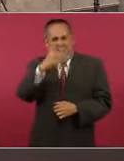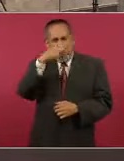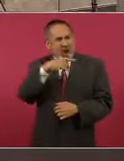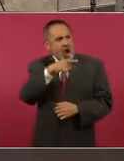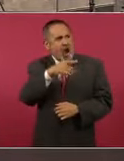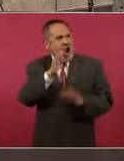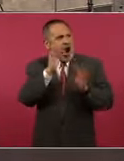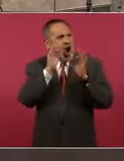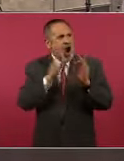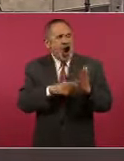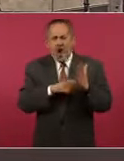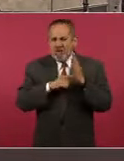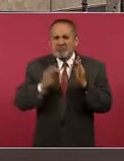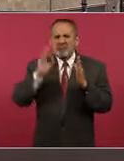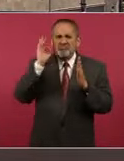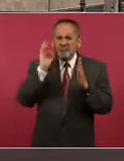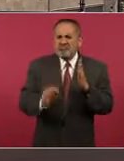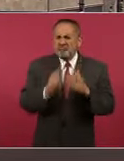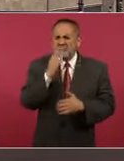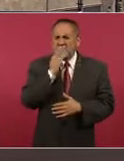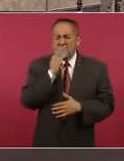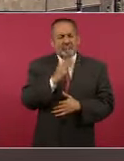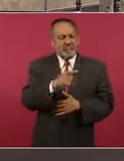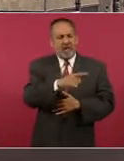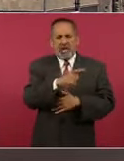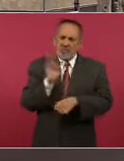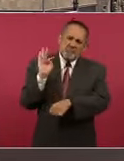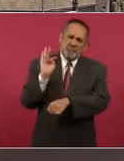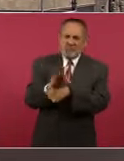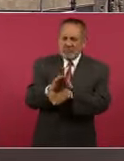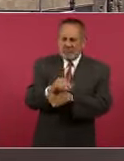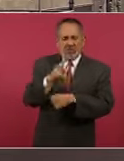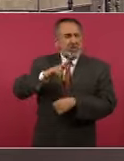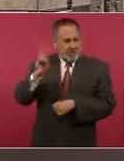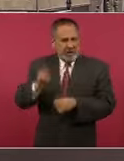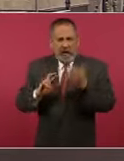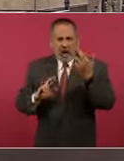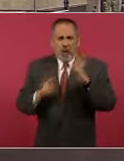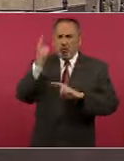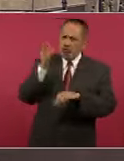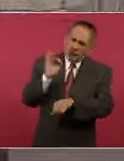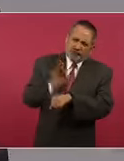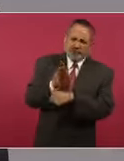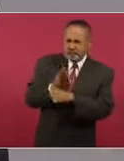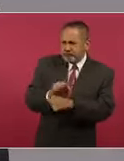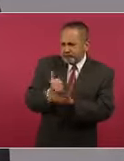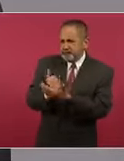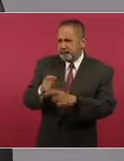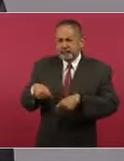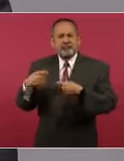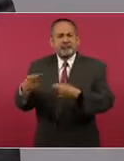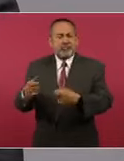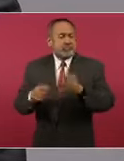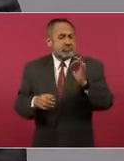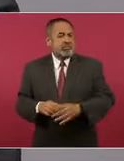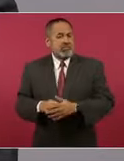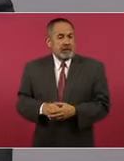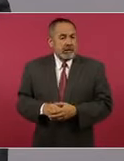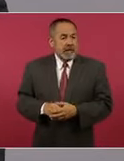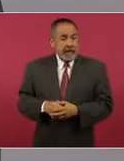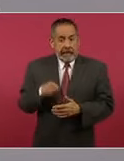fiel representante de la causa revolucionaria. La reforma agraria